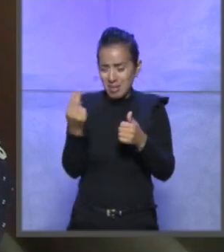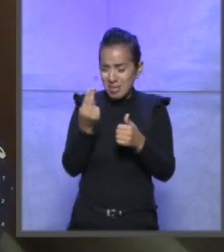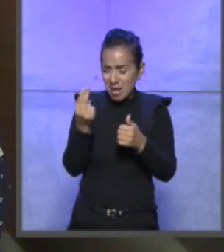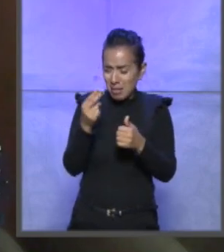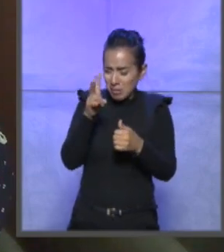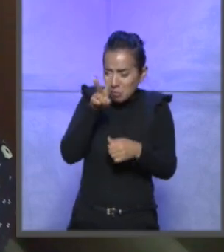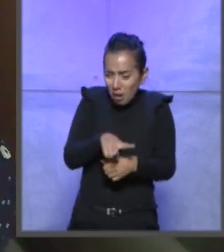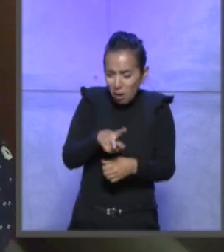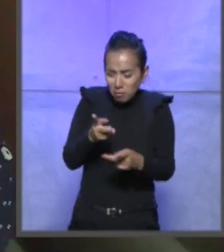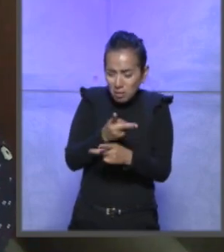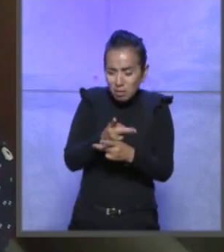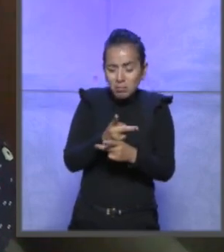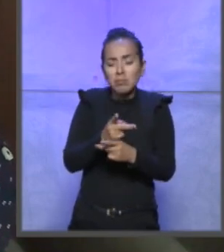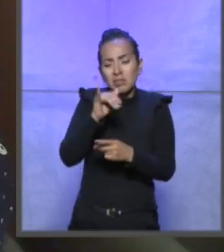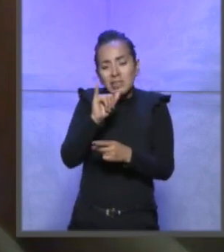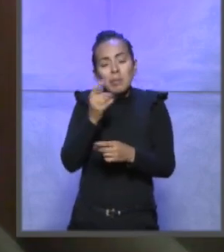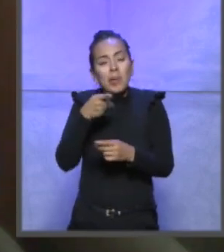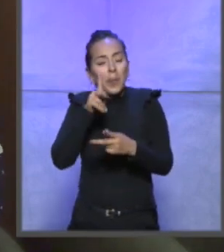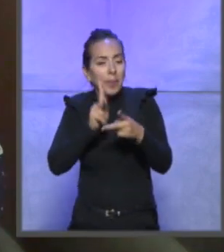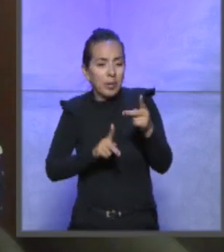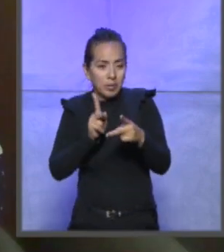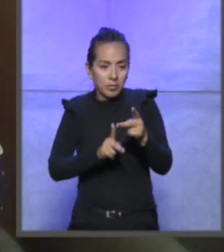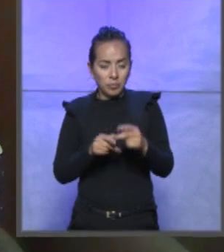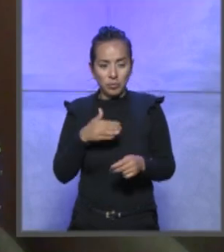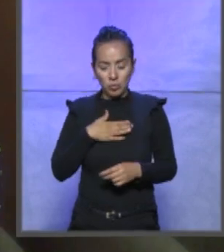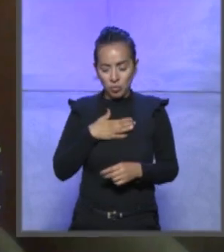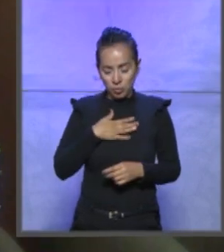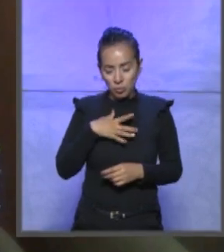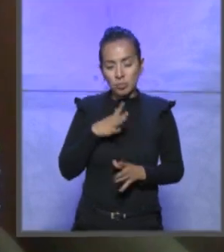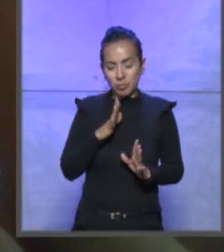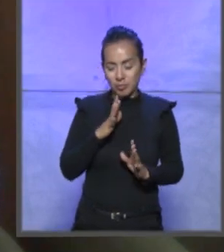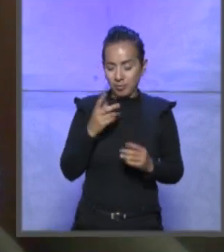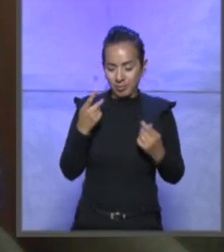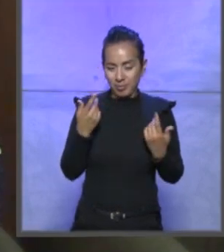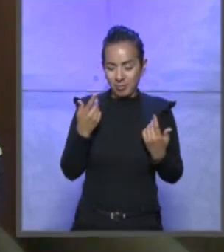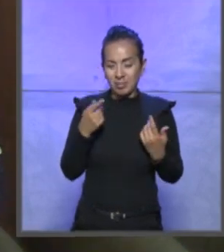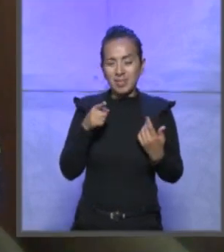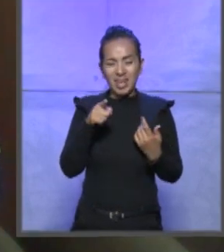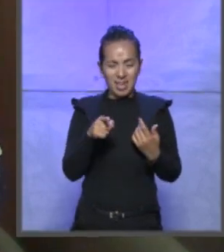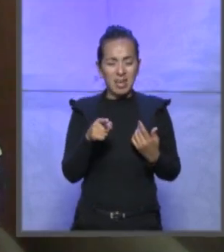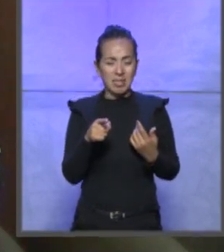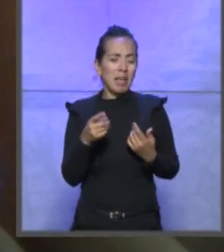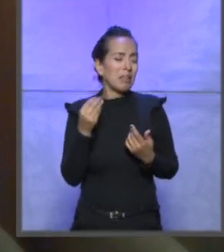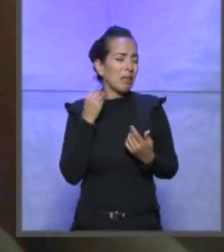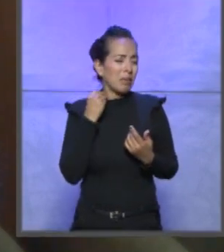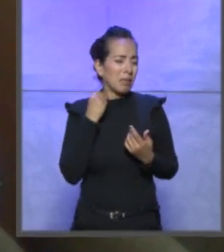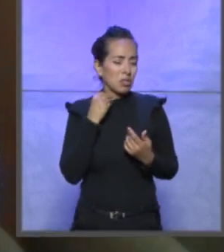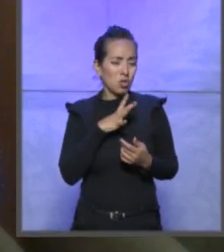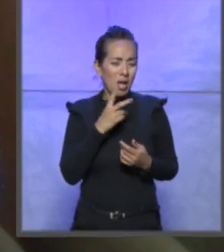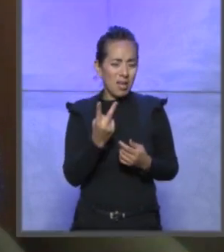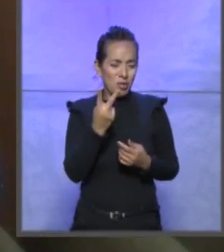parcial. Entonces, de manera personal, les comparto, bueno, en el derecho hay dos